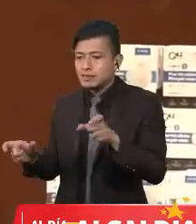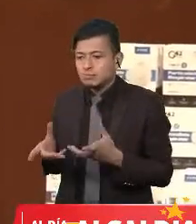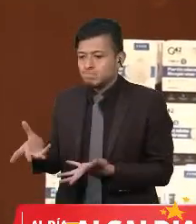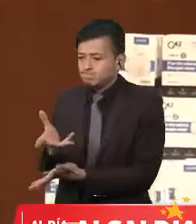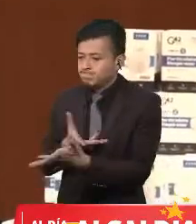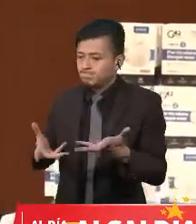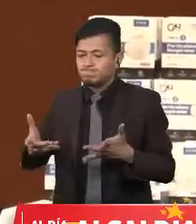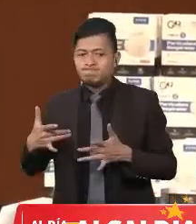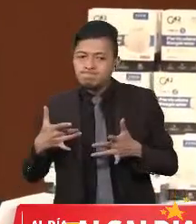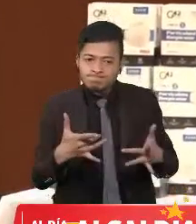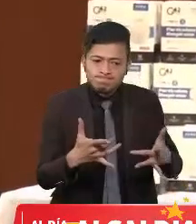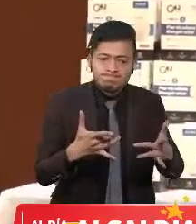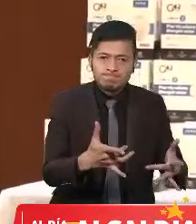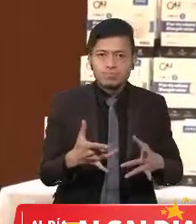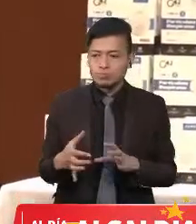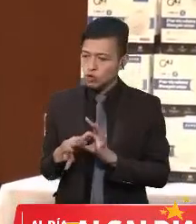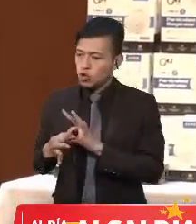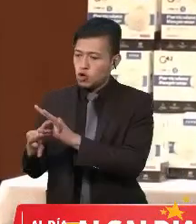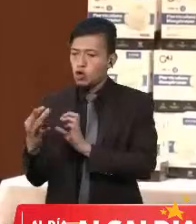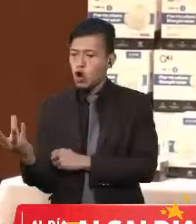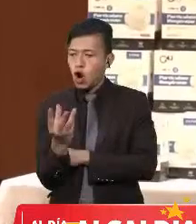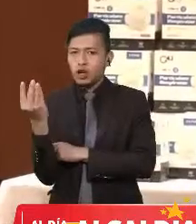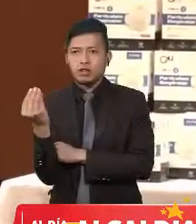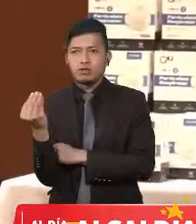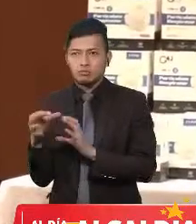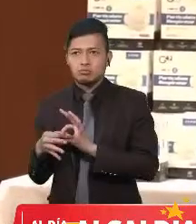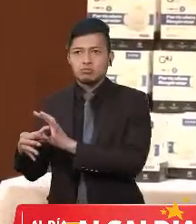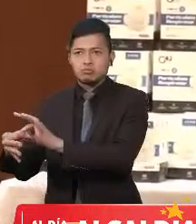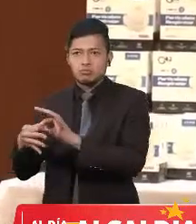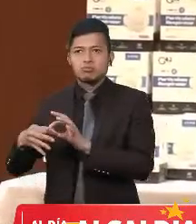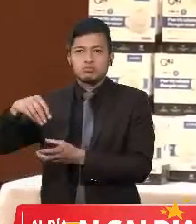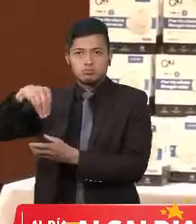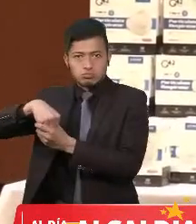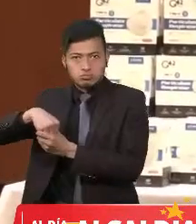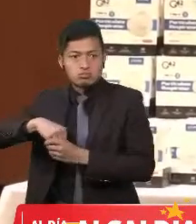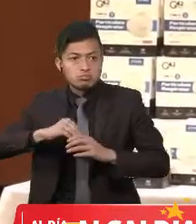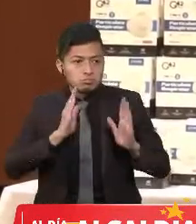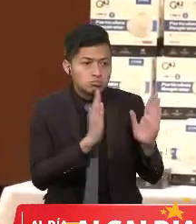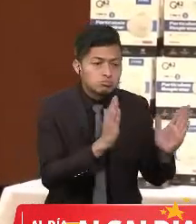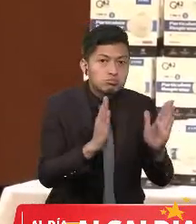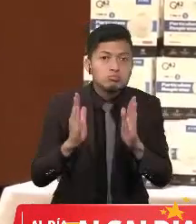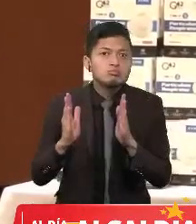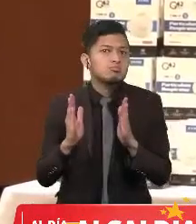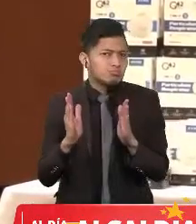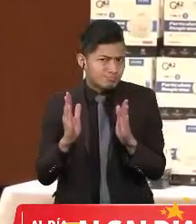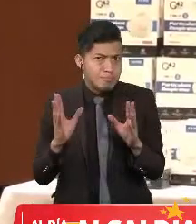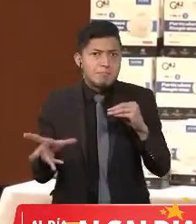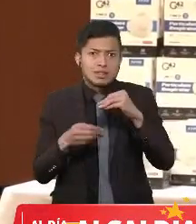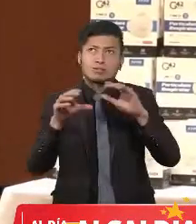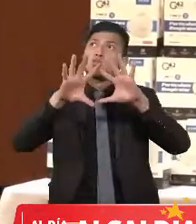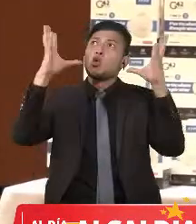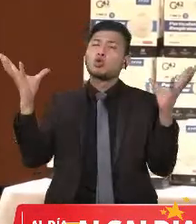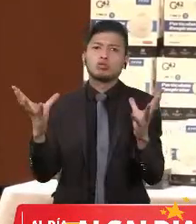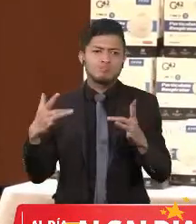solidaridad, solidaridad entre nuestras comunidades, local, nacional y por supuesto solidaridad global.